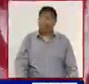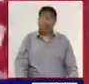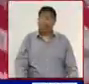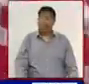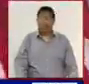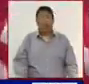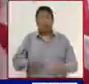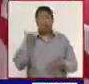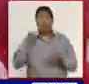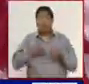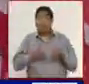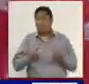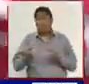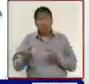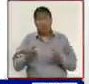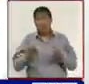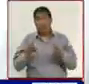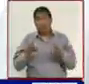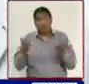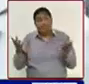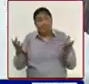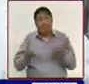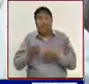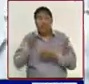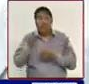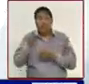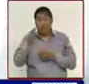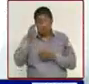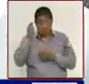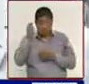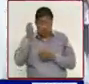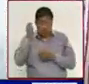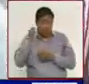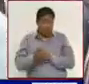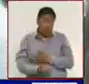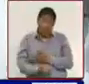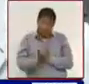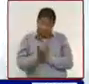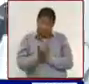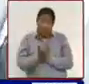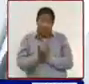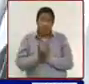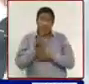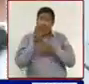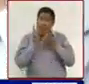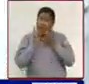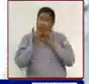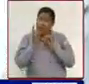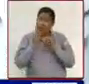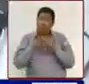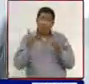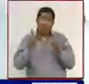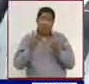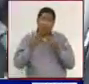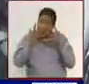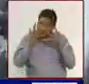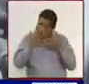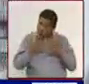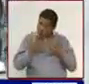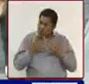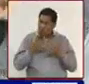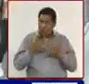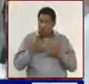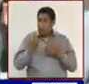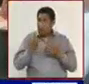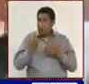No nos queda otro camino. Lamentablemente, ustedes son testigos, en la mañana hemos entrado a un diálogo, pero lamentablemente de uno de los